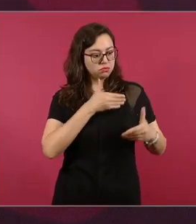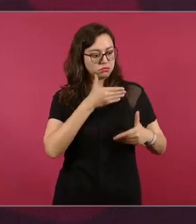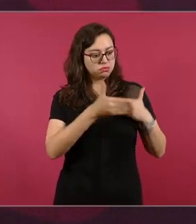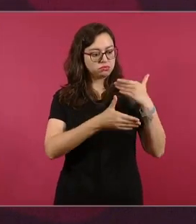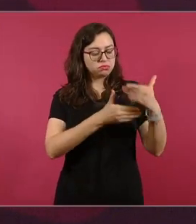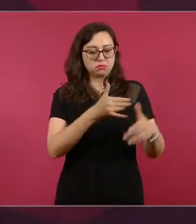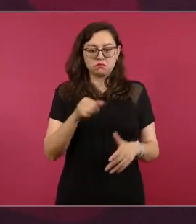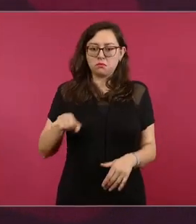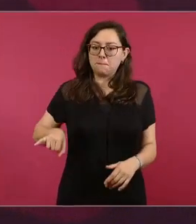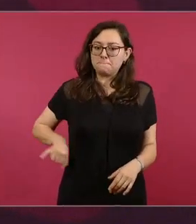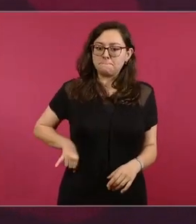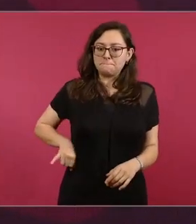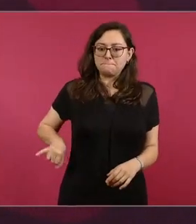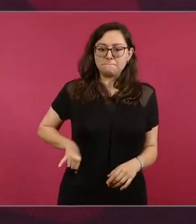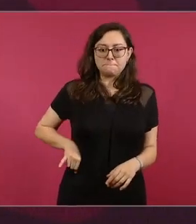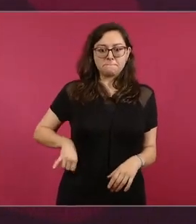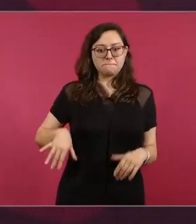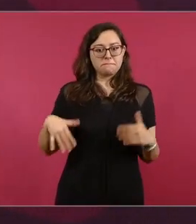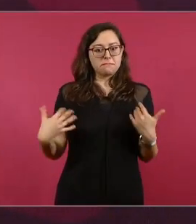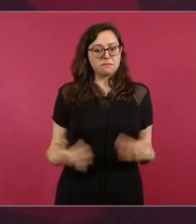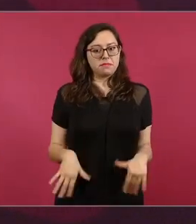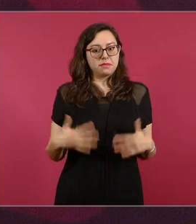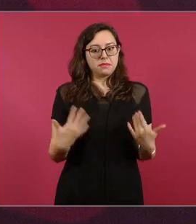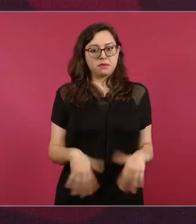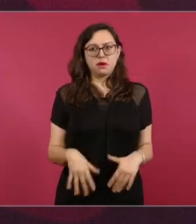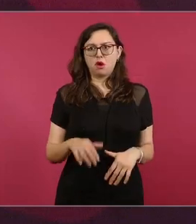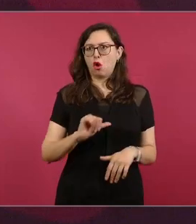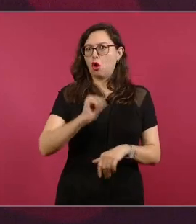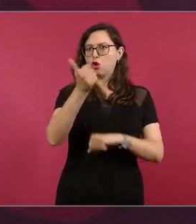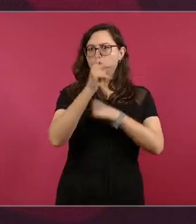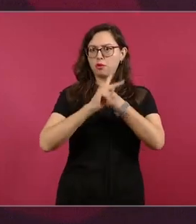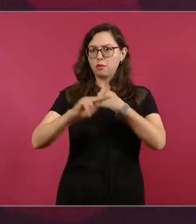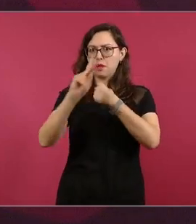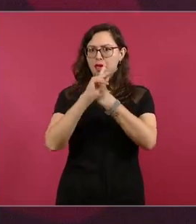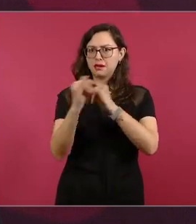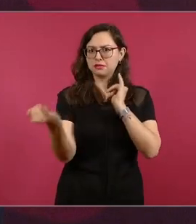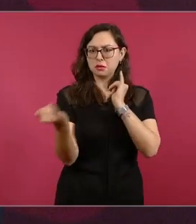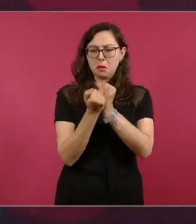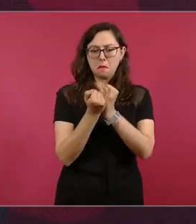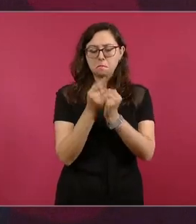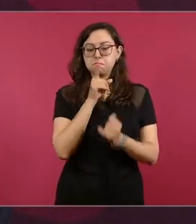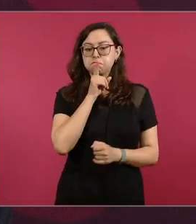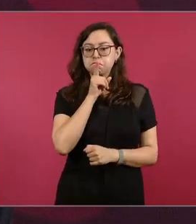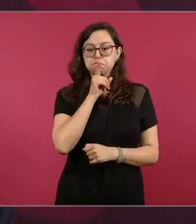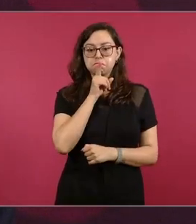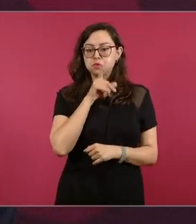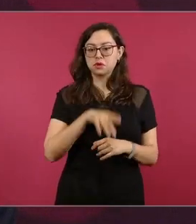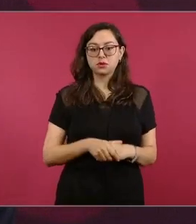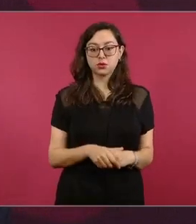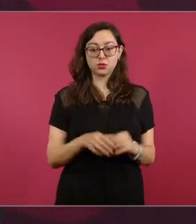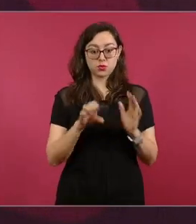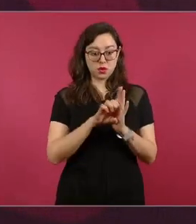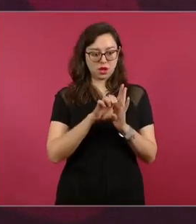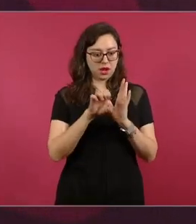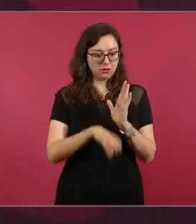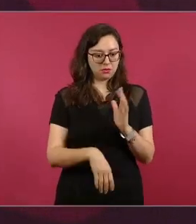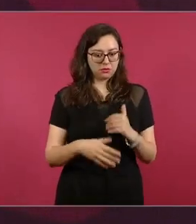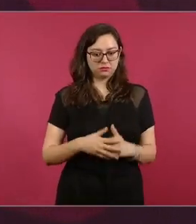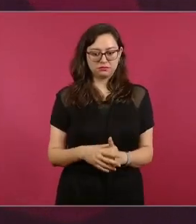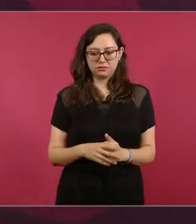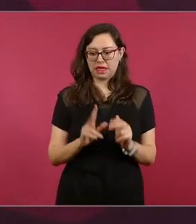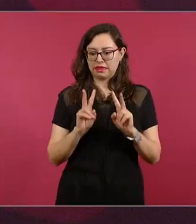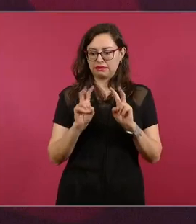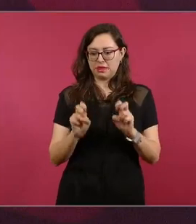desde el movimiento de independencia, que fue distinto a la independencia que